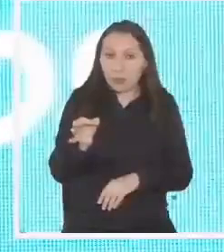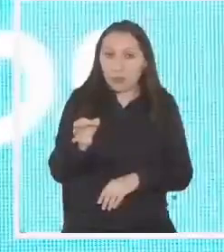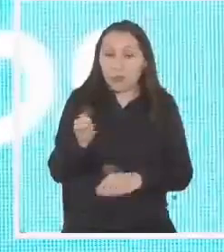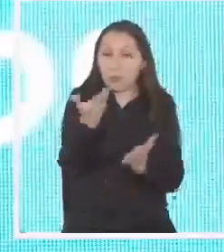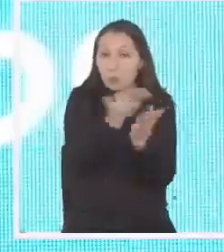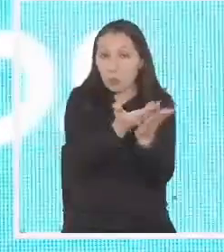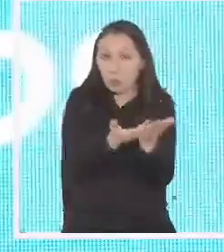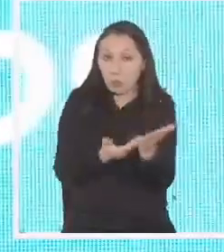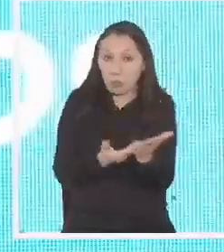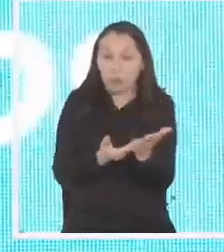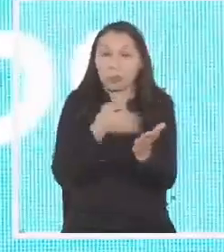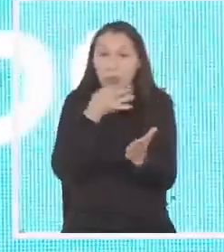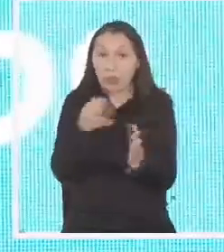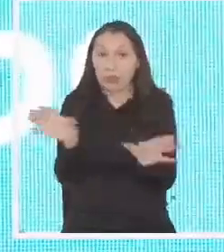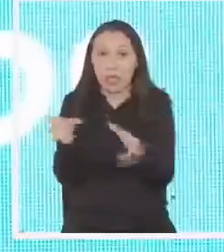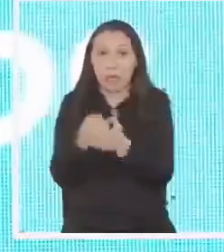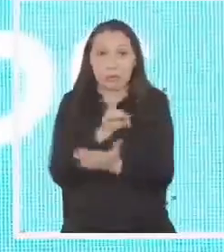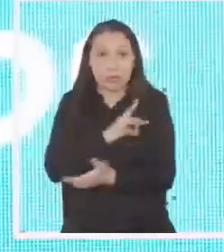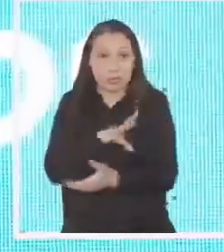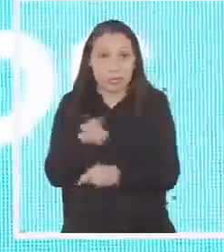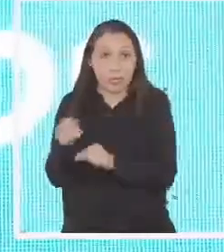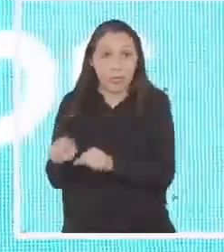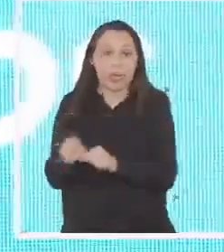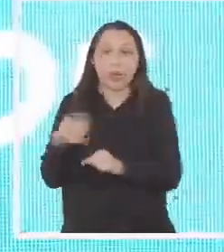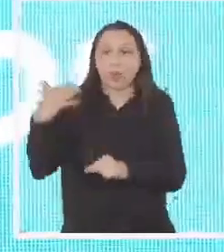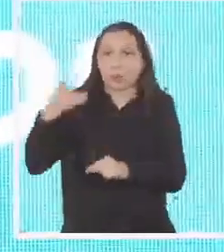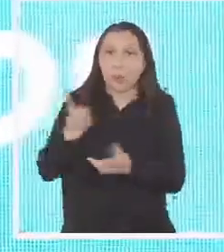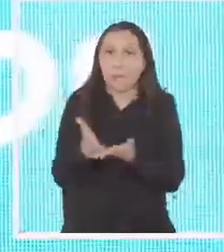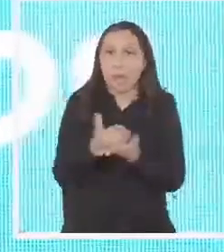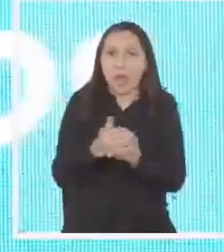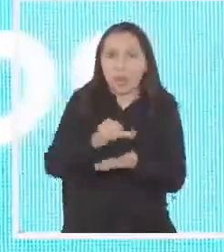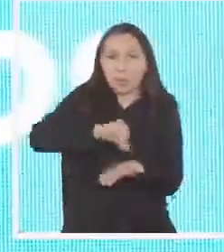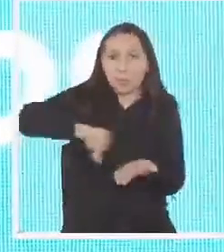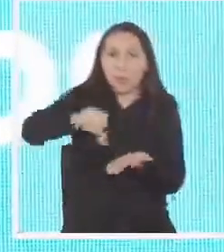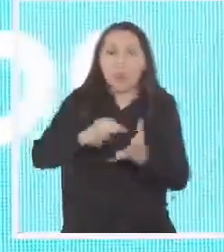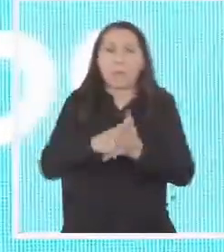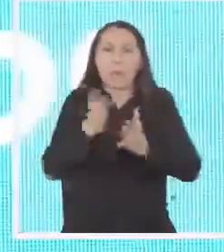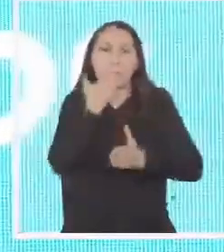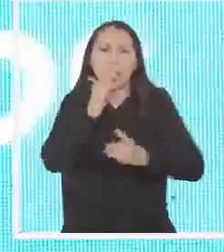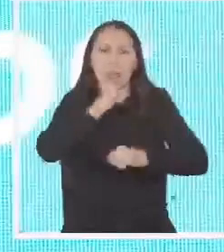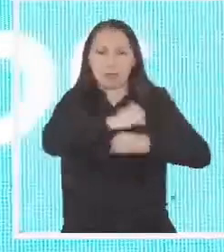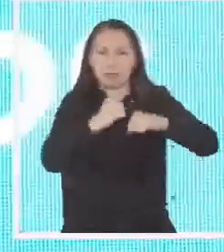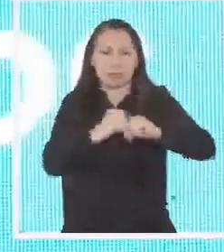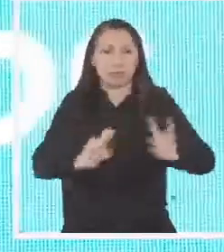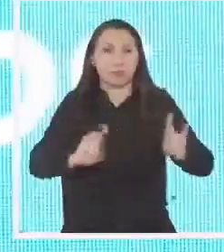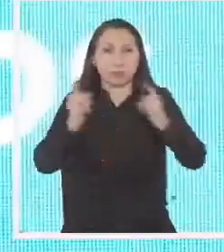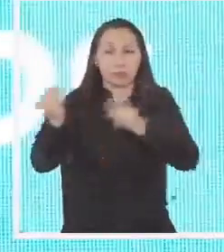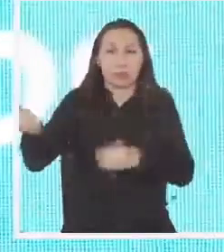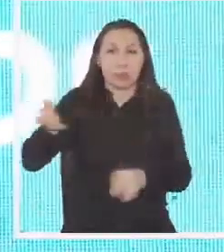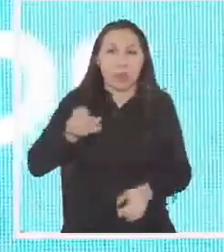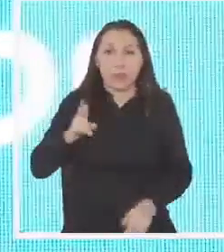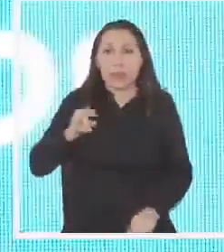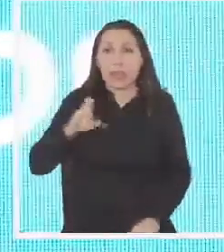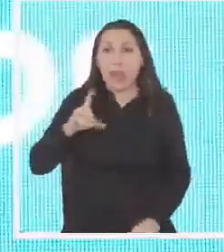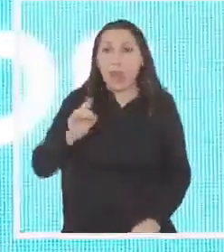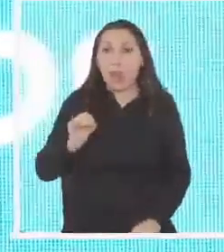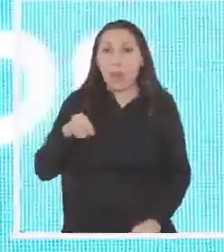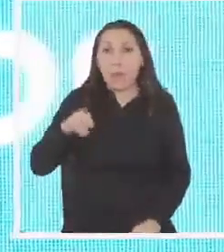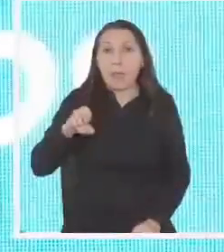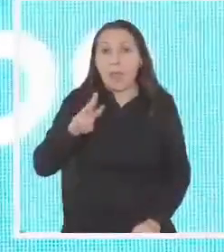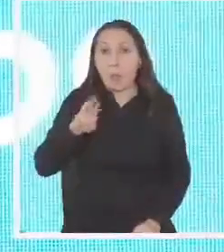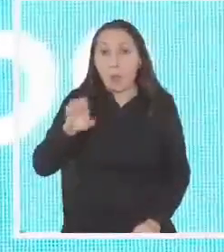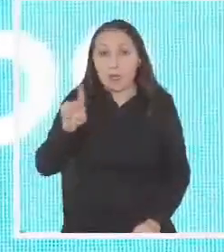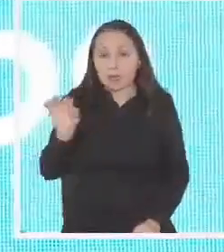las propuestas que se hacían desde la Cámara son tremendamente importantes. Los planes urbanos, más y mejor infraestructura. Me comentaba Ricardo Mehues, por ejemplo,